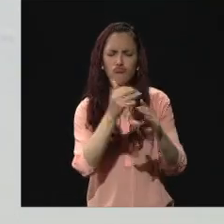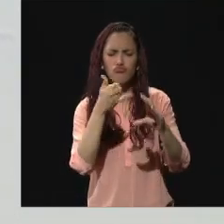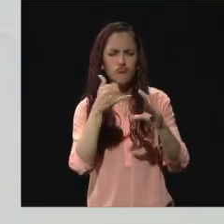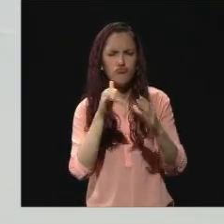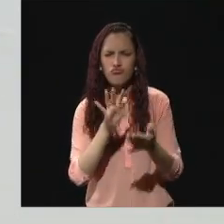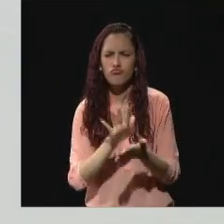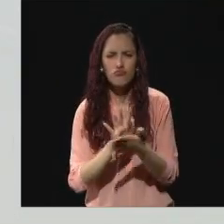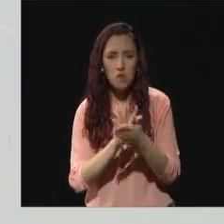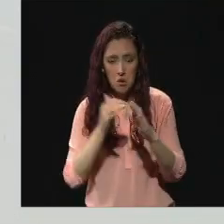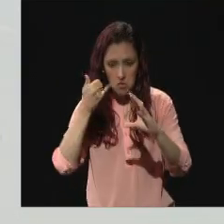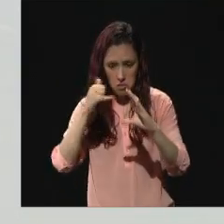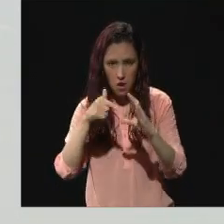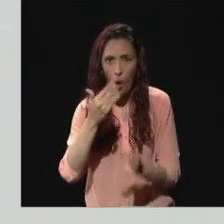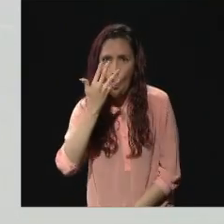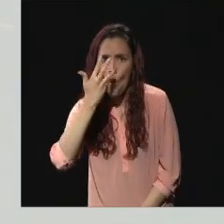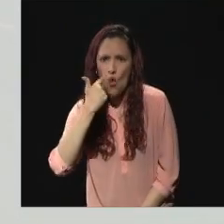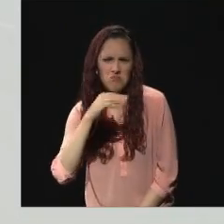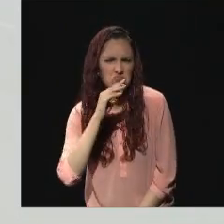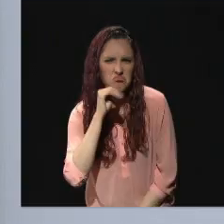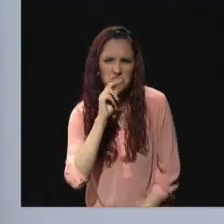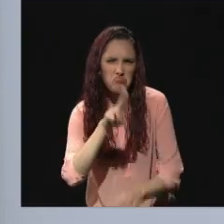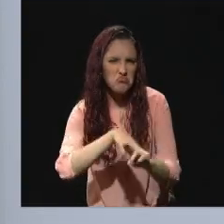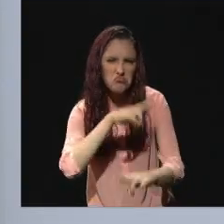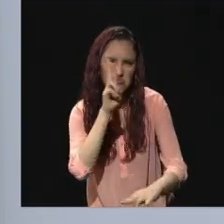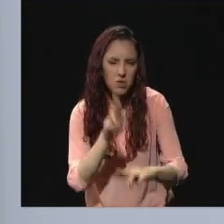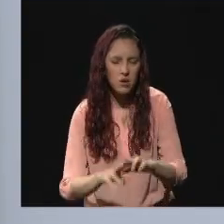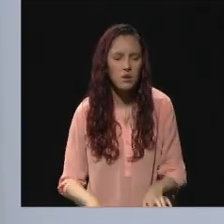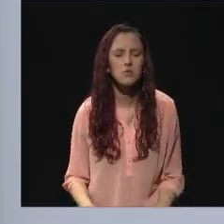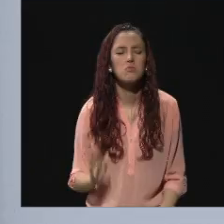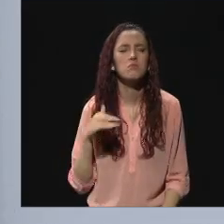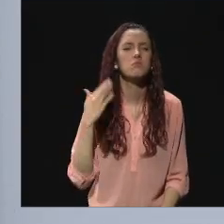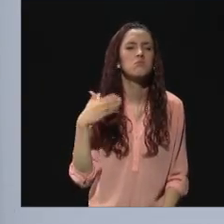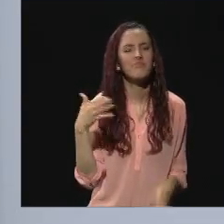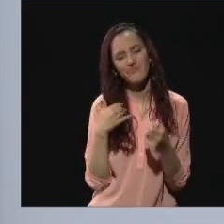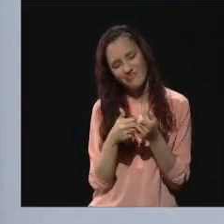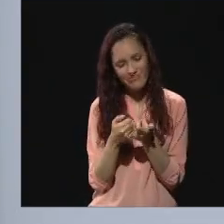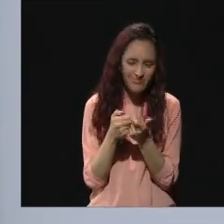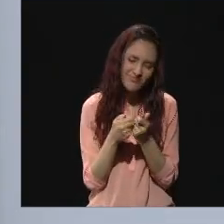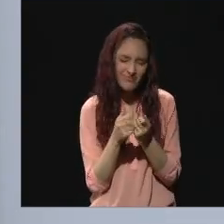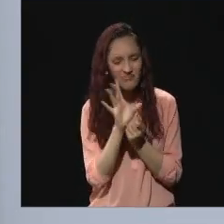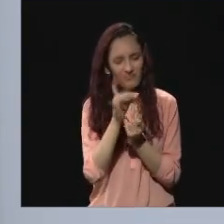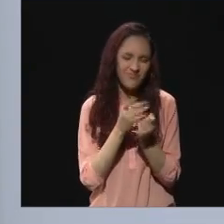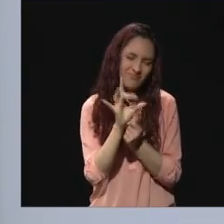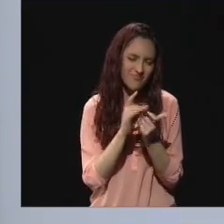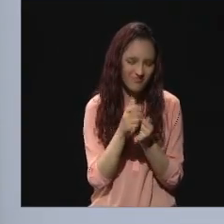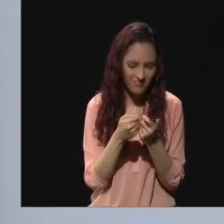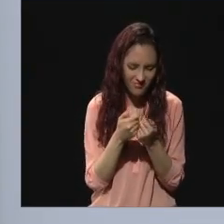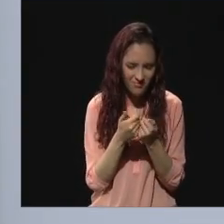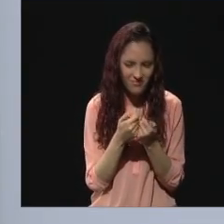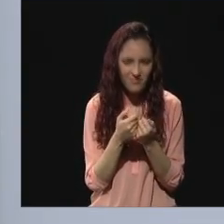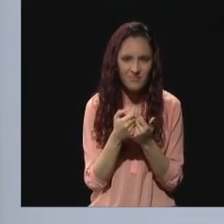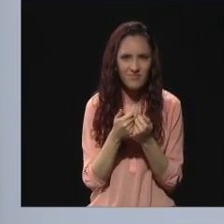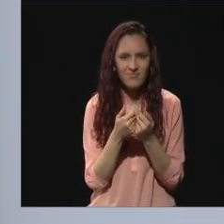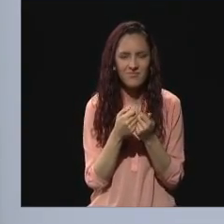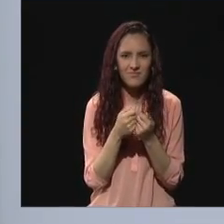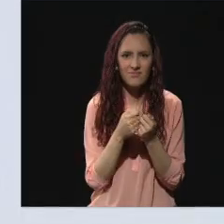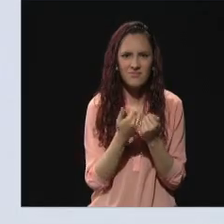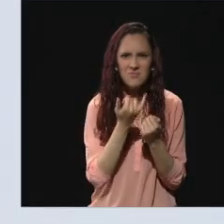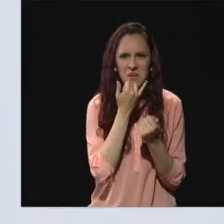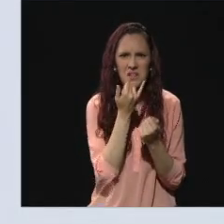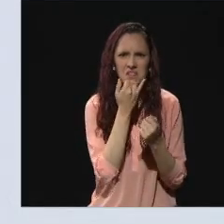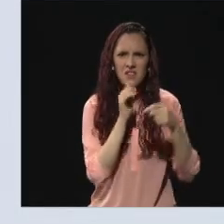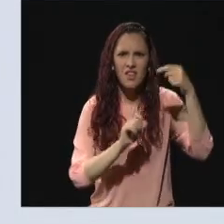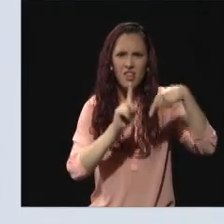gastaba sus datos pero no podría pasar que no tenga datos y le corté whatsapp se le cortó fue los datos bastante corriendo pero no sobre sus datos